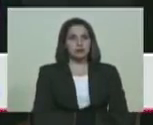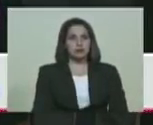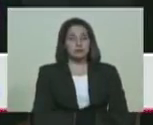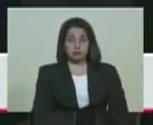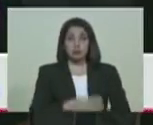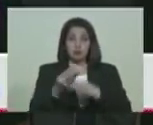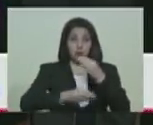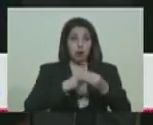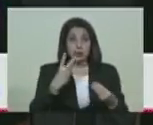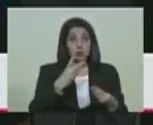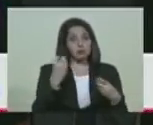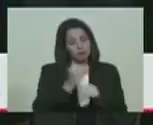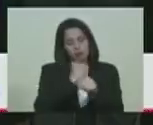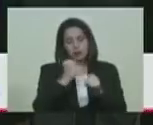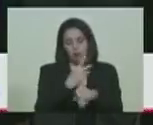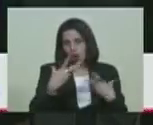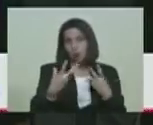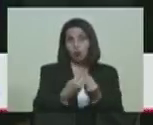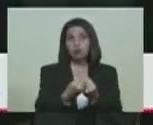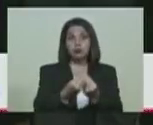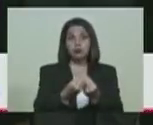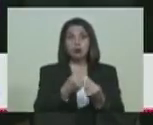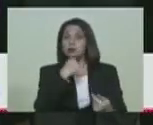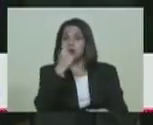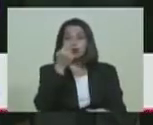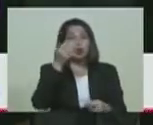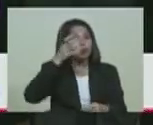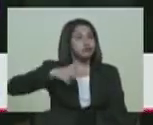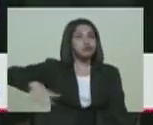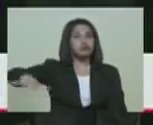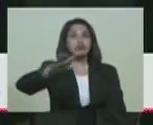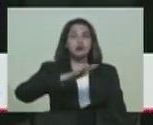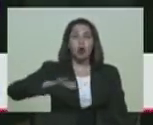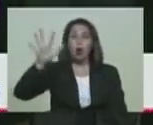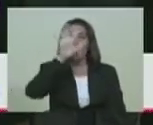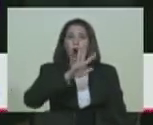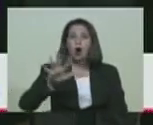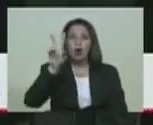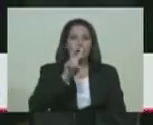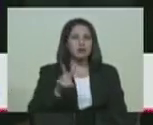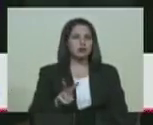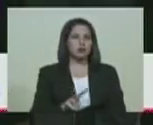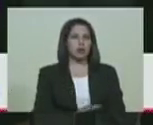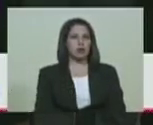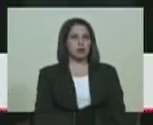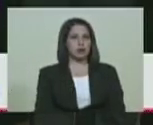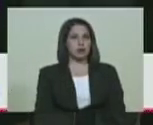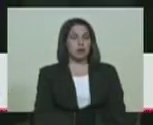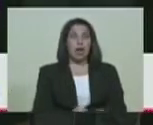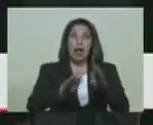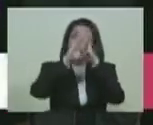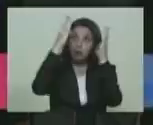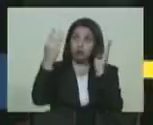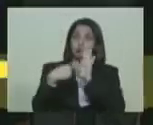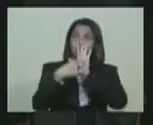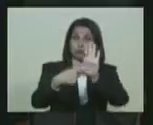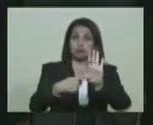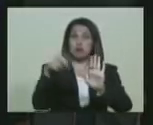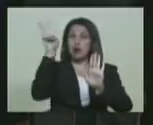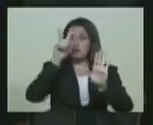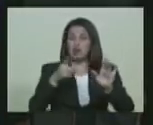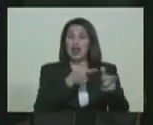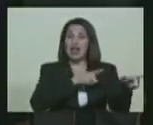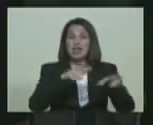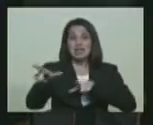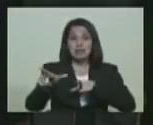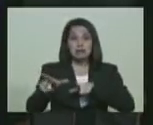estamos listos para el trabajo. Se lo digo a toda Venezuela, se lo digo al mundo entero. Venezuela está lista para trabajar con